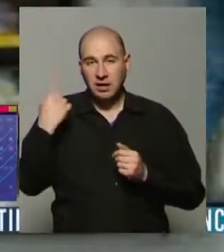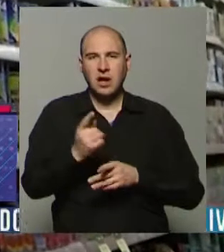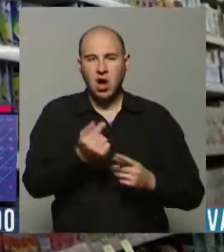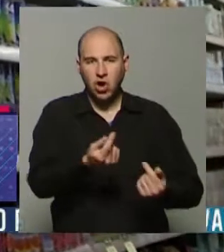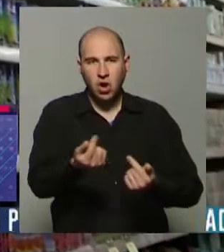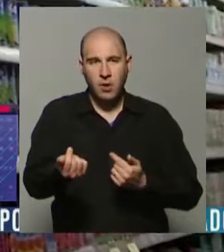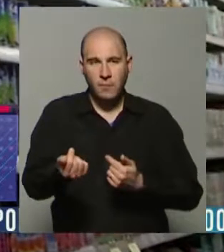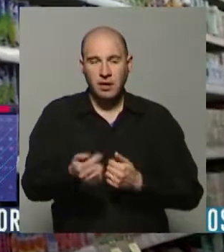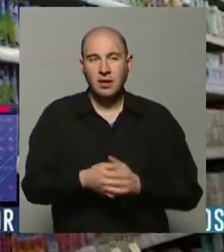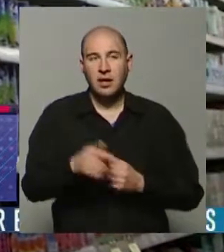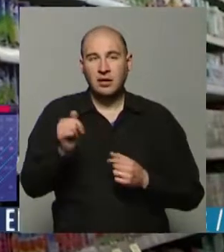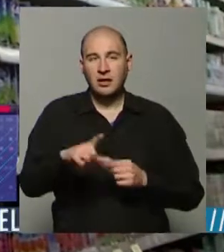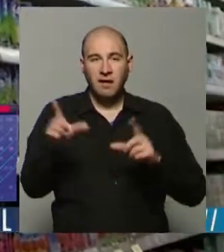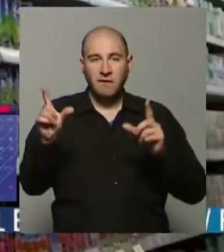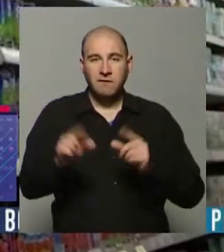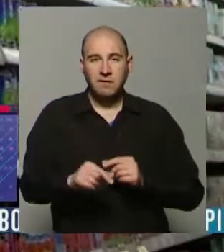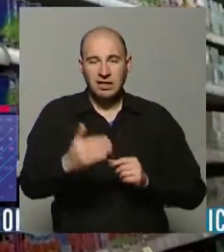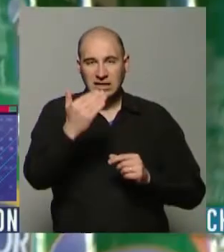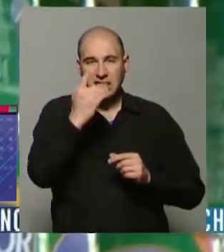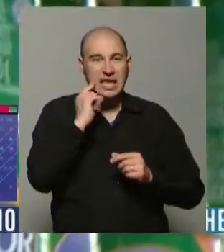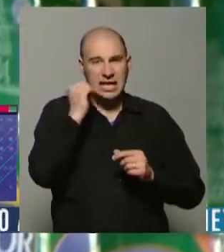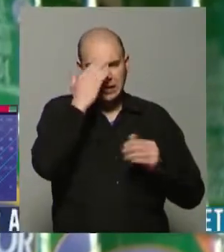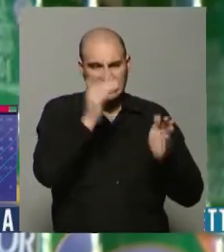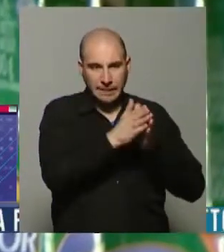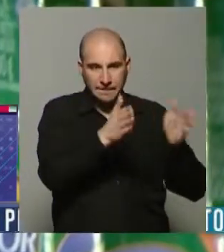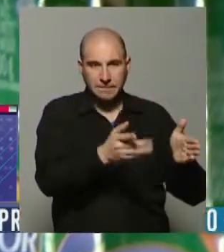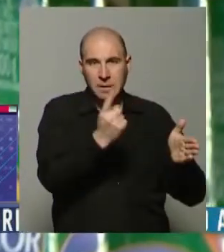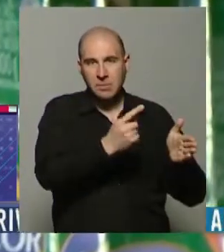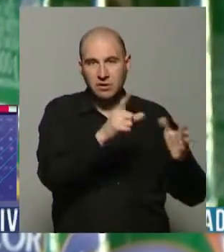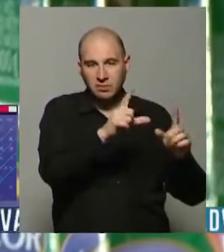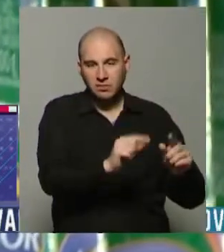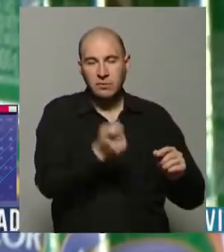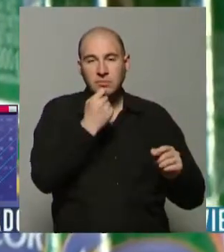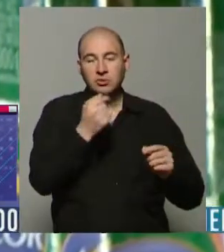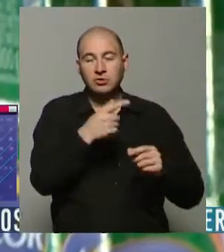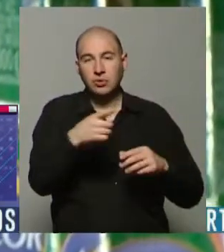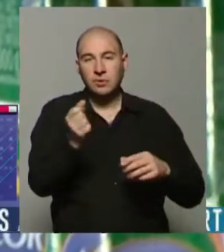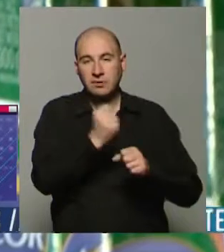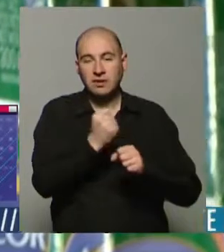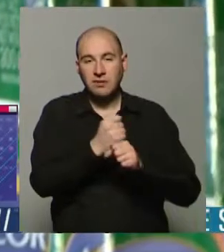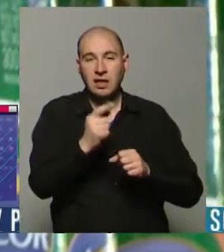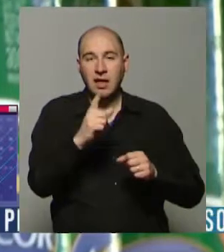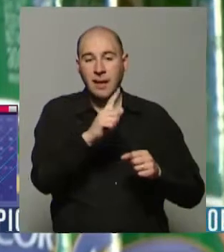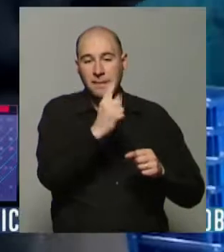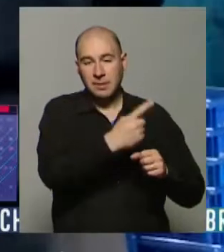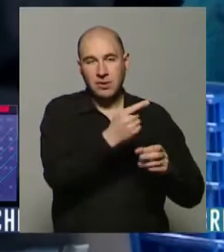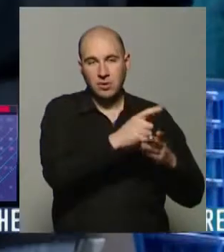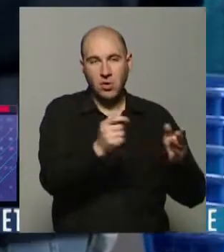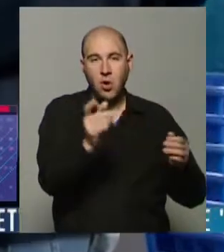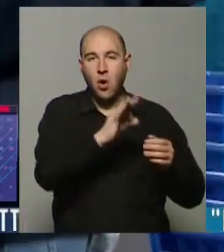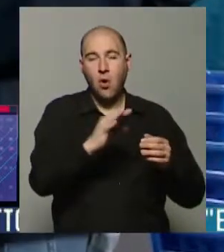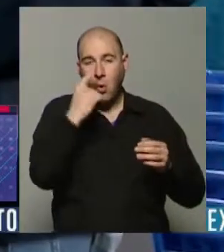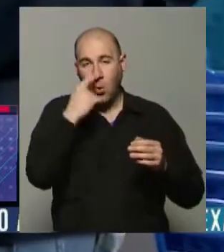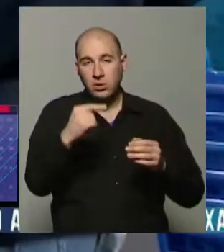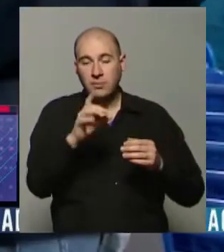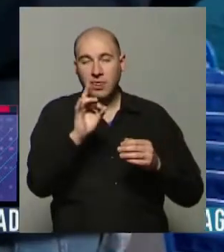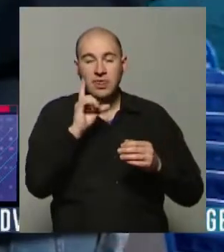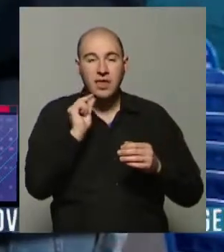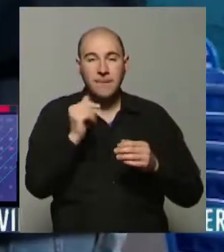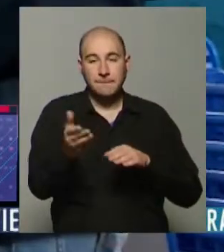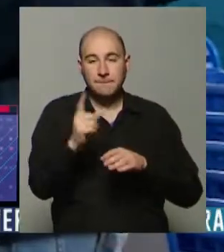financiar por el nivel de monto que eso conlleva, pero no era muy usado en las compras habituales el día a día, en la despensa o en el